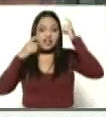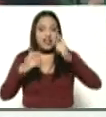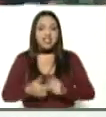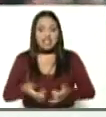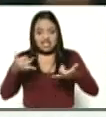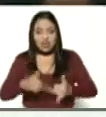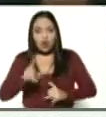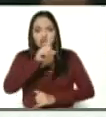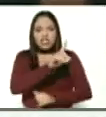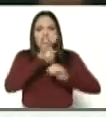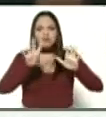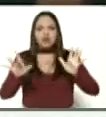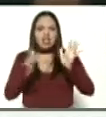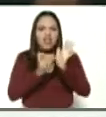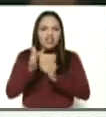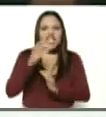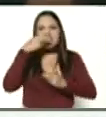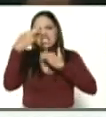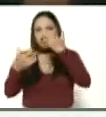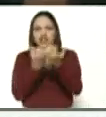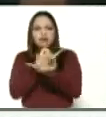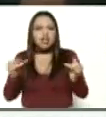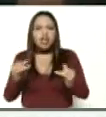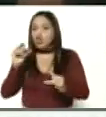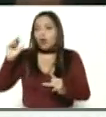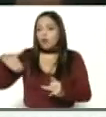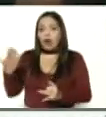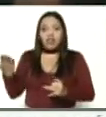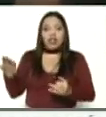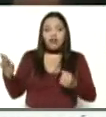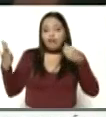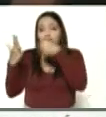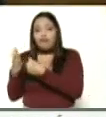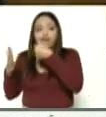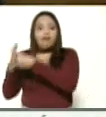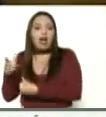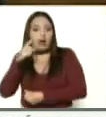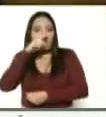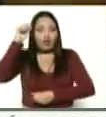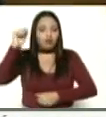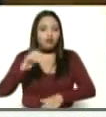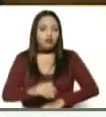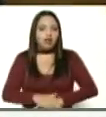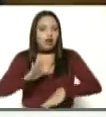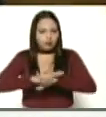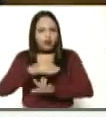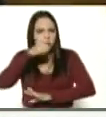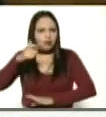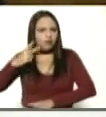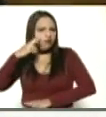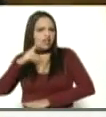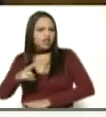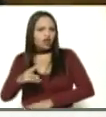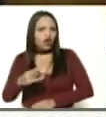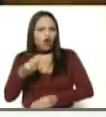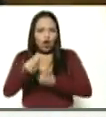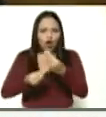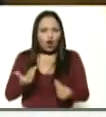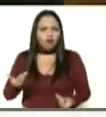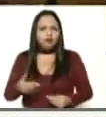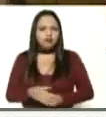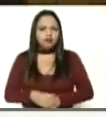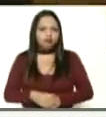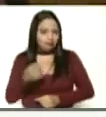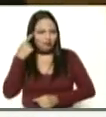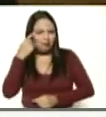abril. No tienen cómo atacarlo, porque el pueblo, mira, nosotros lo hemos visto cómo ha estado fajado, vea, Erika. Nosotros lo